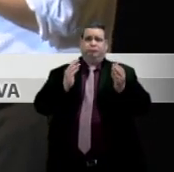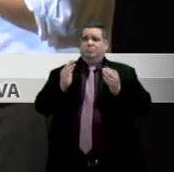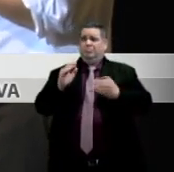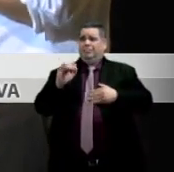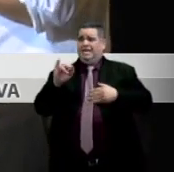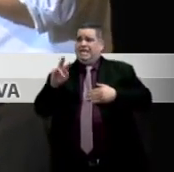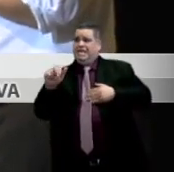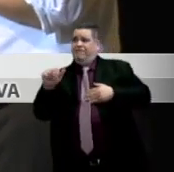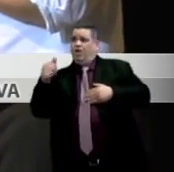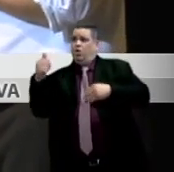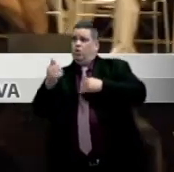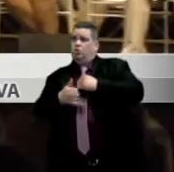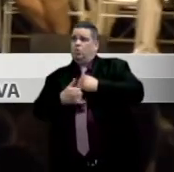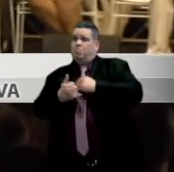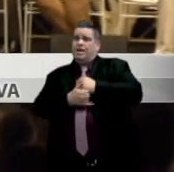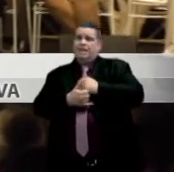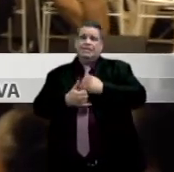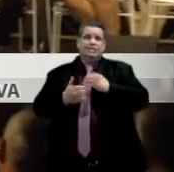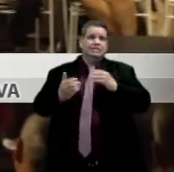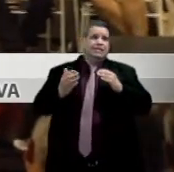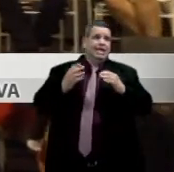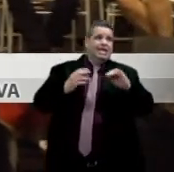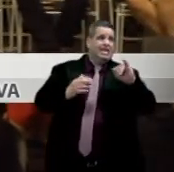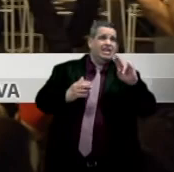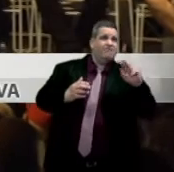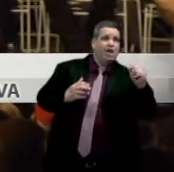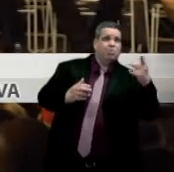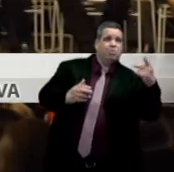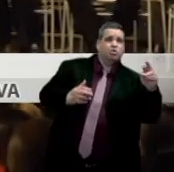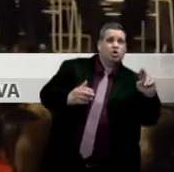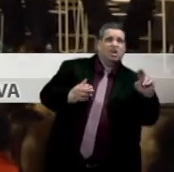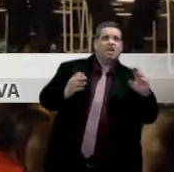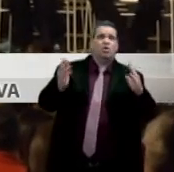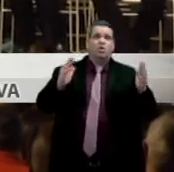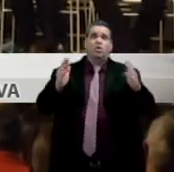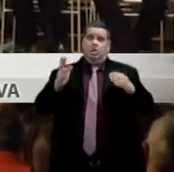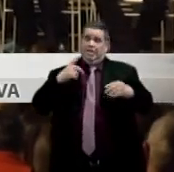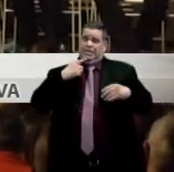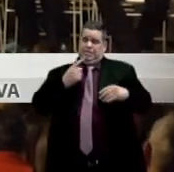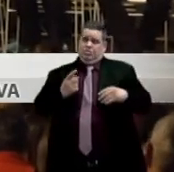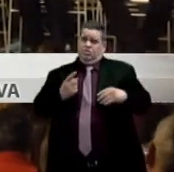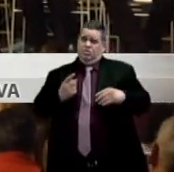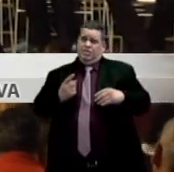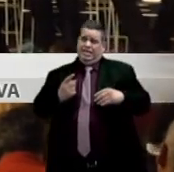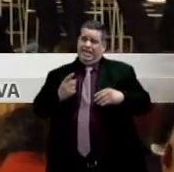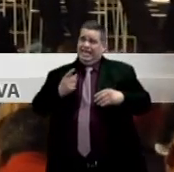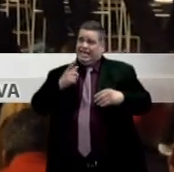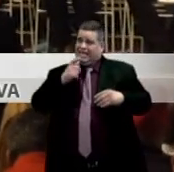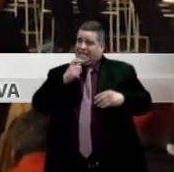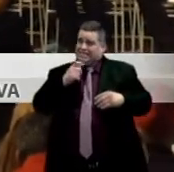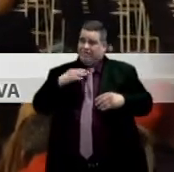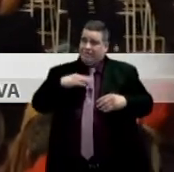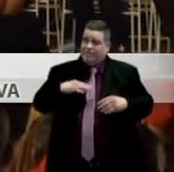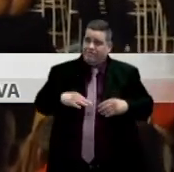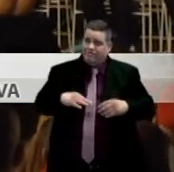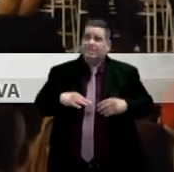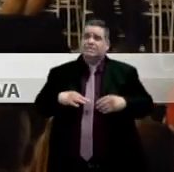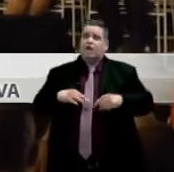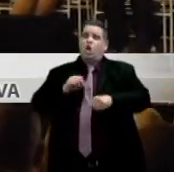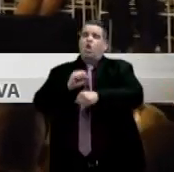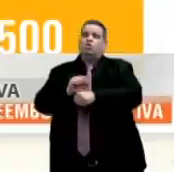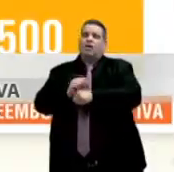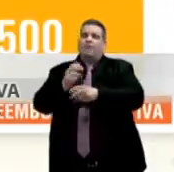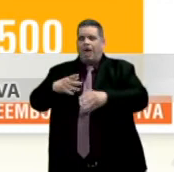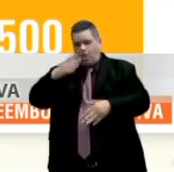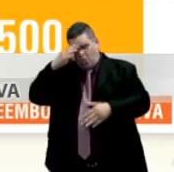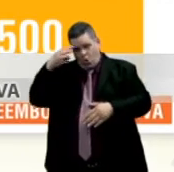otros países. Insistió que con la transformación contributiva quien saldrá ganando es la clase trabajadora. Atacó el sistema contributivo